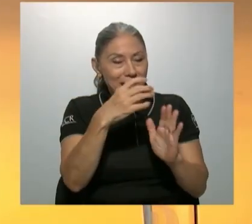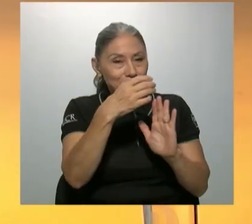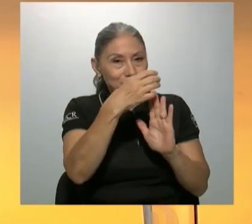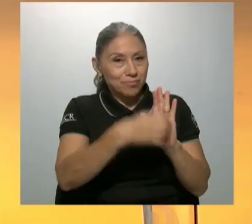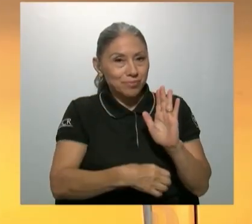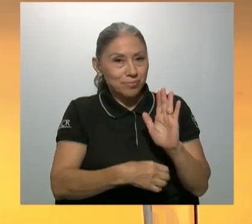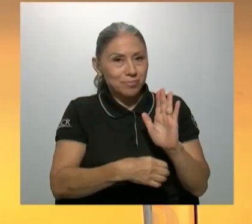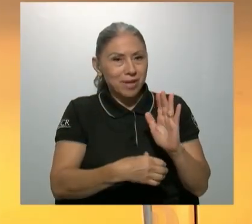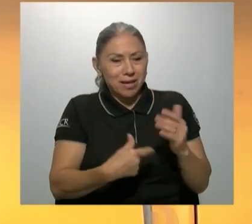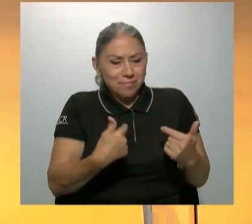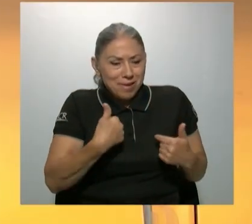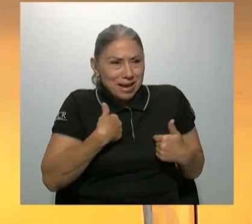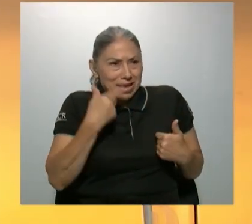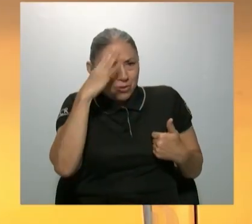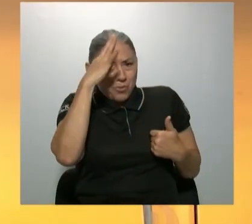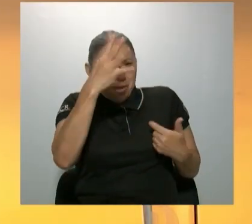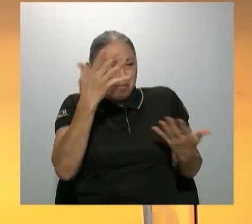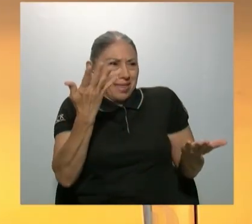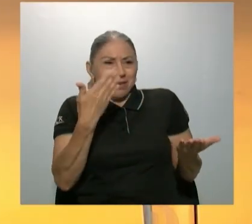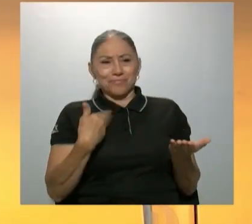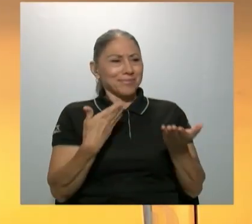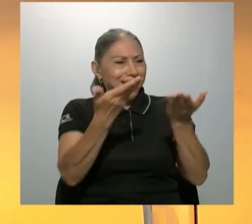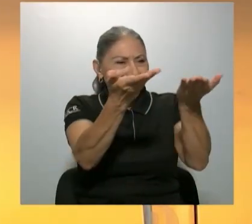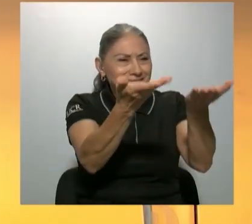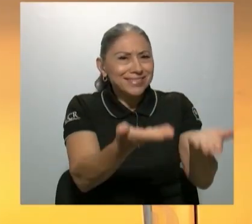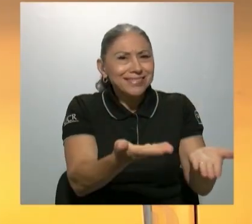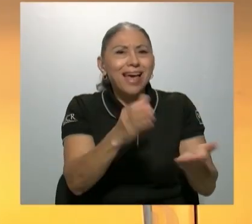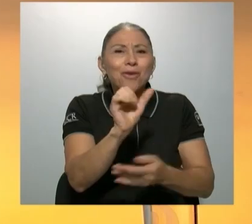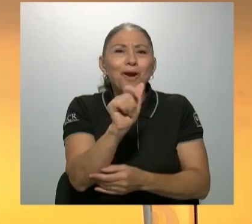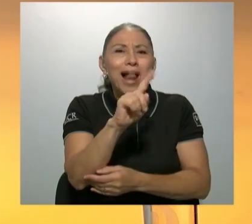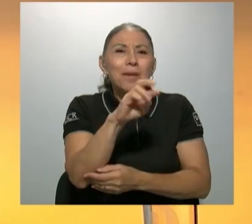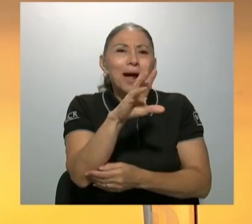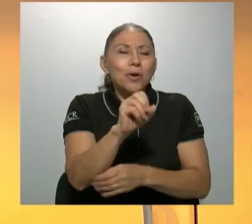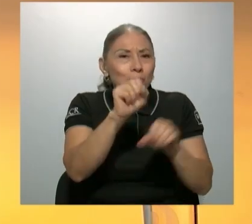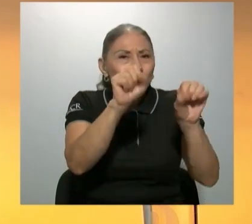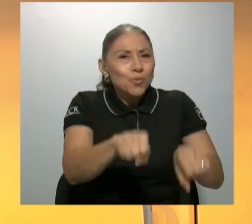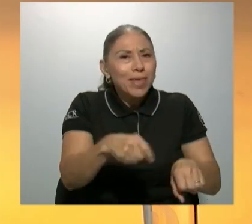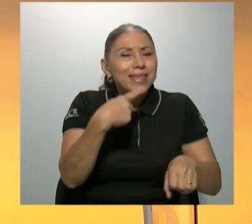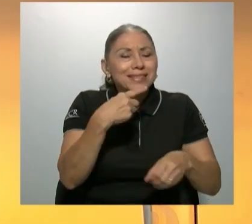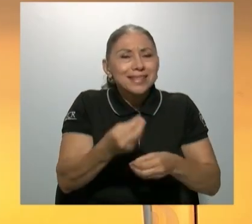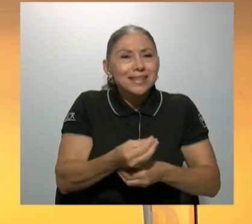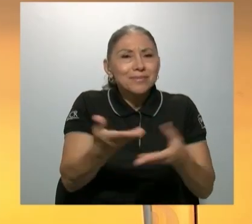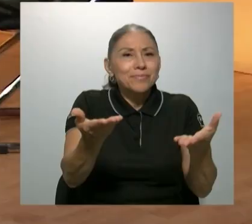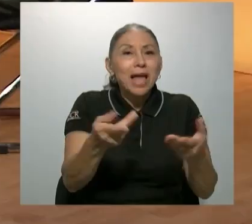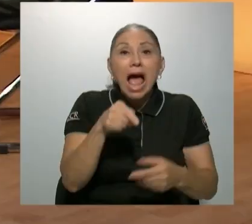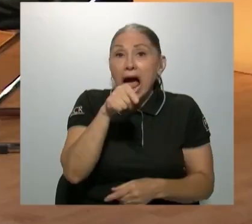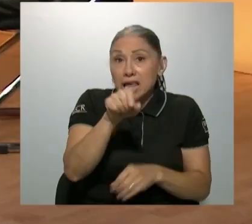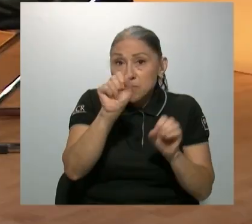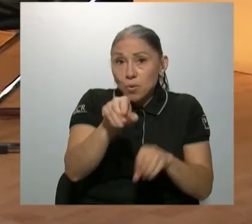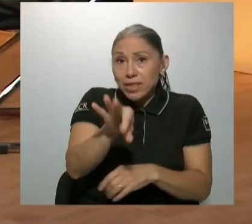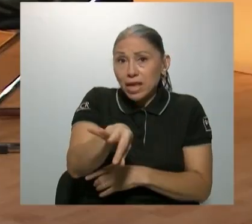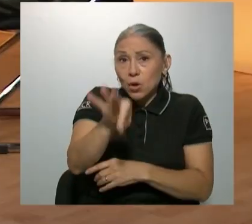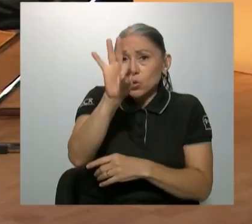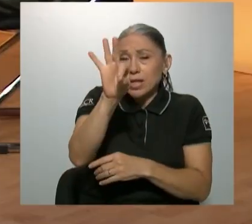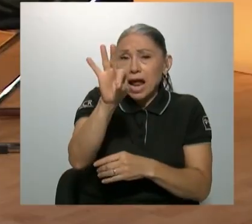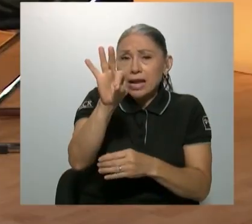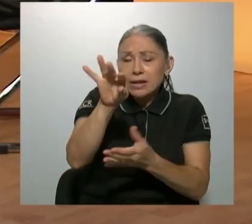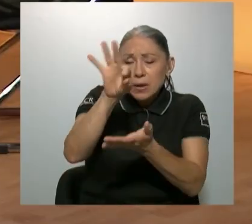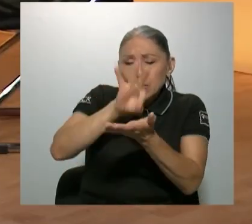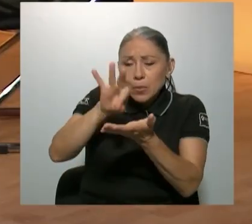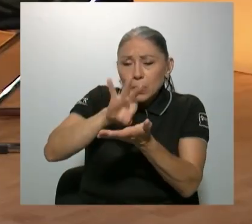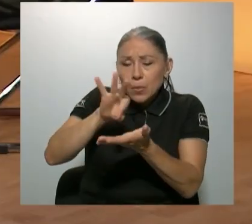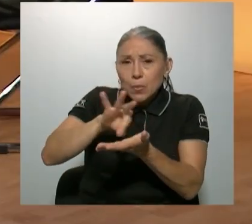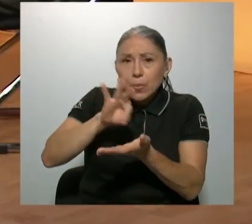yo si está aquí don Álvaro y nos puede decir? Porque no solo hay reflexiones muy